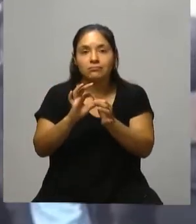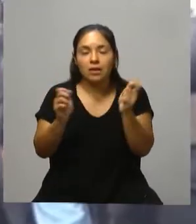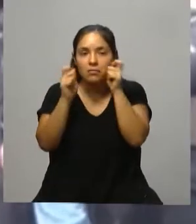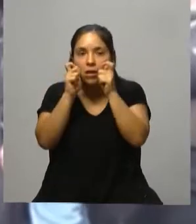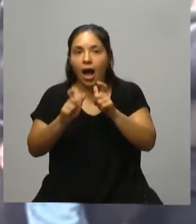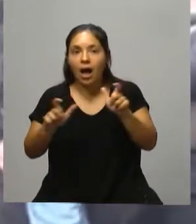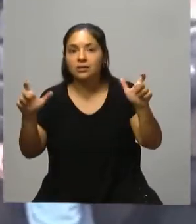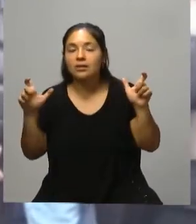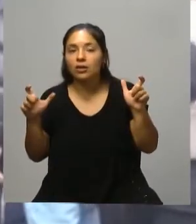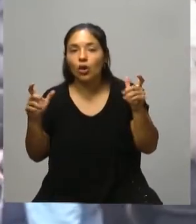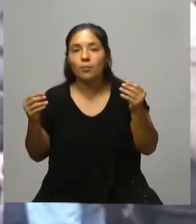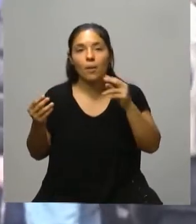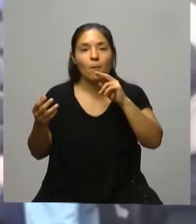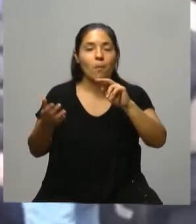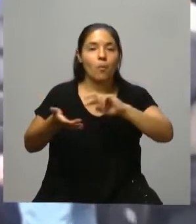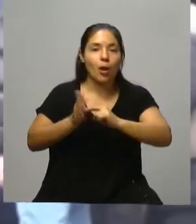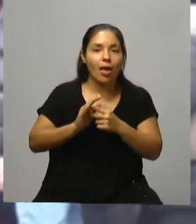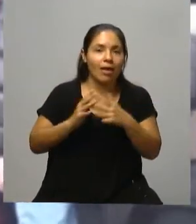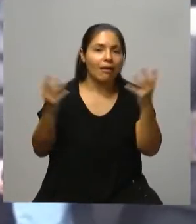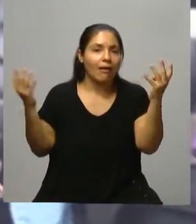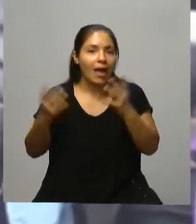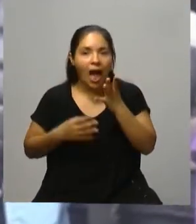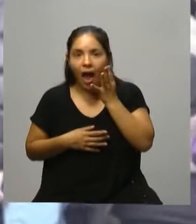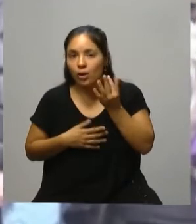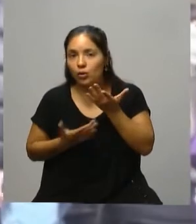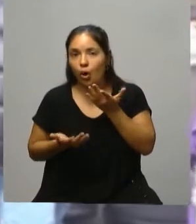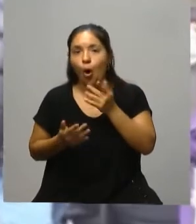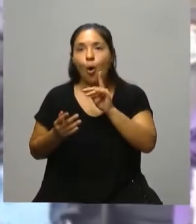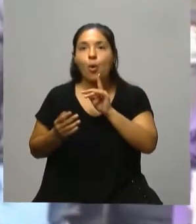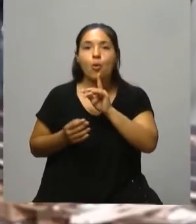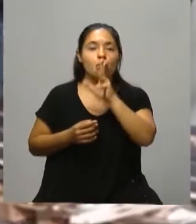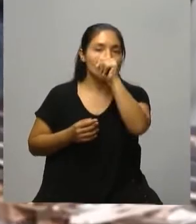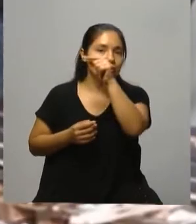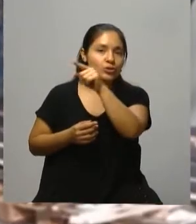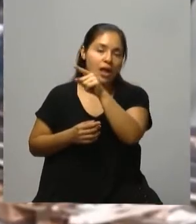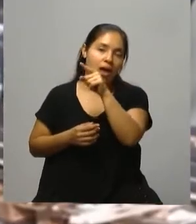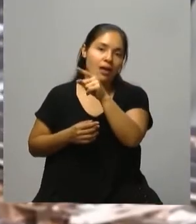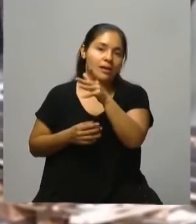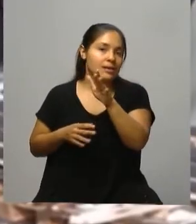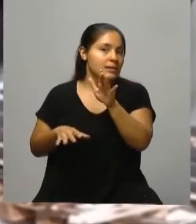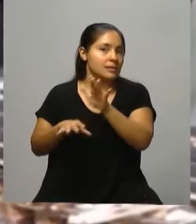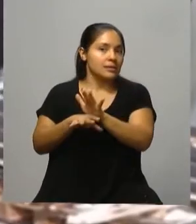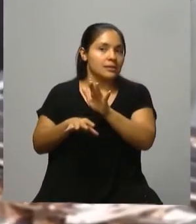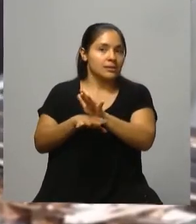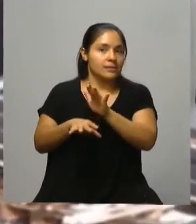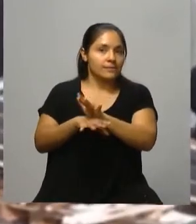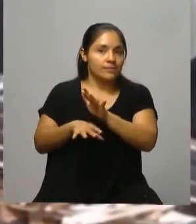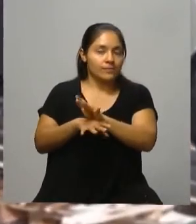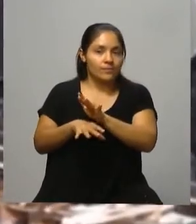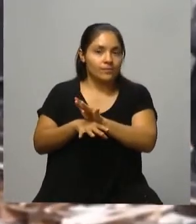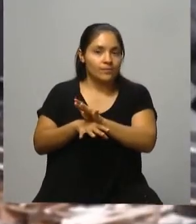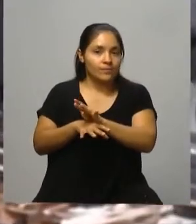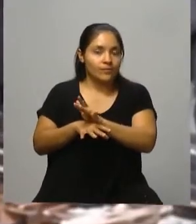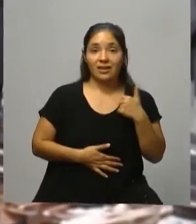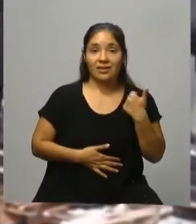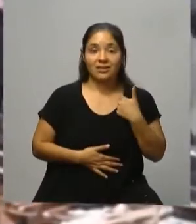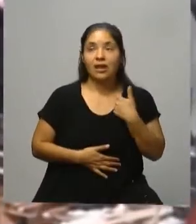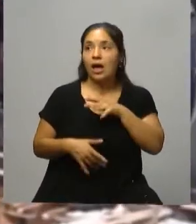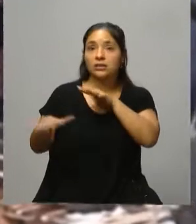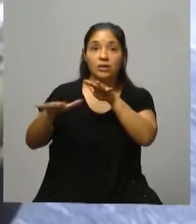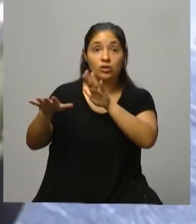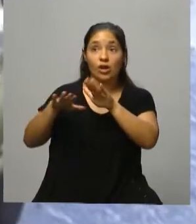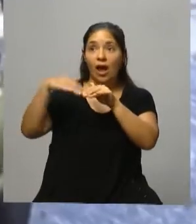en general. La verdad que la gente, cuando uno le habla de política, no te quieren comentar nada. A veces queda en el